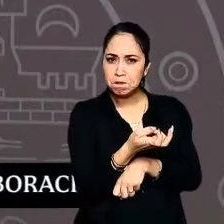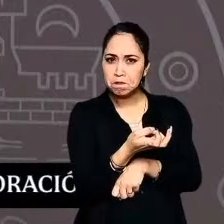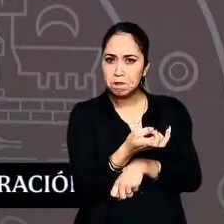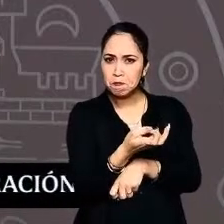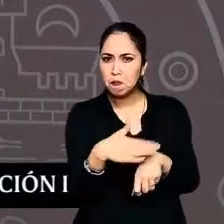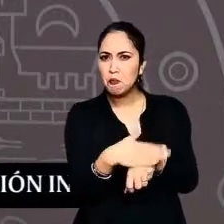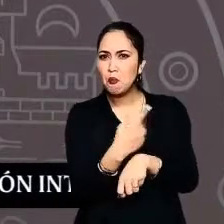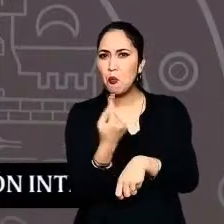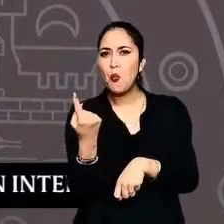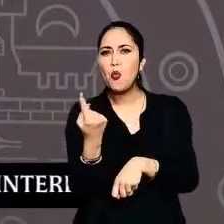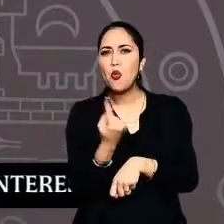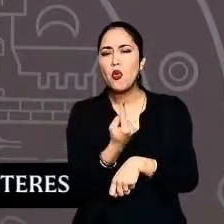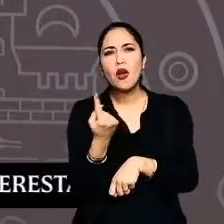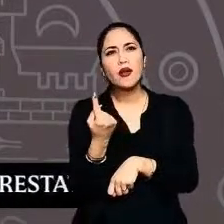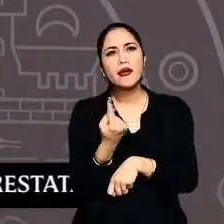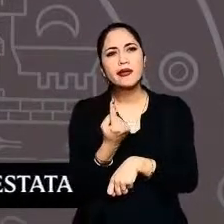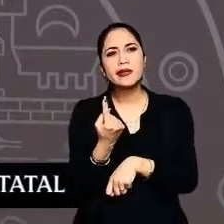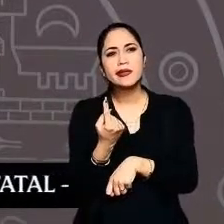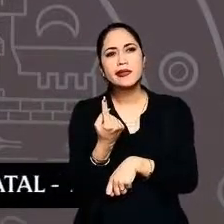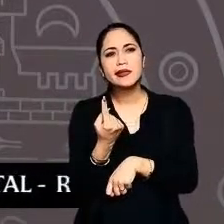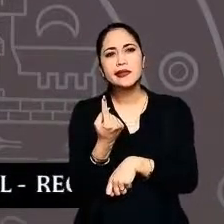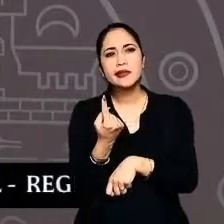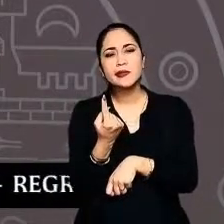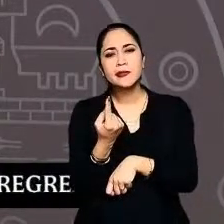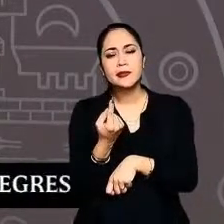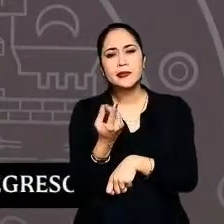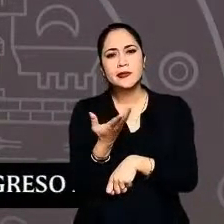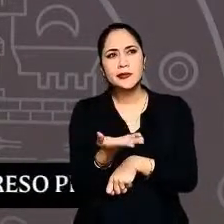¿Por qué? Porque vinieron